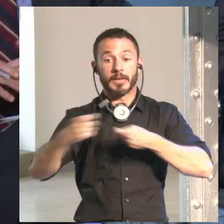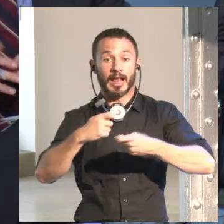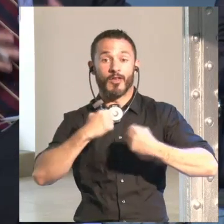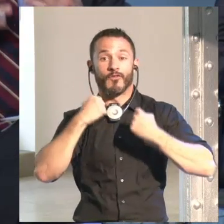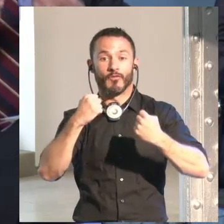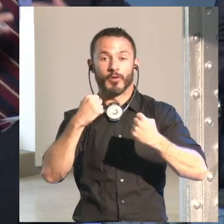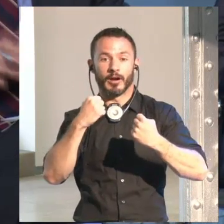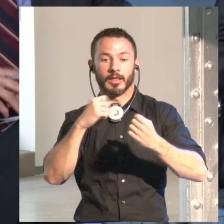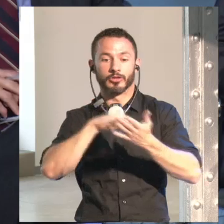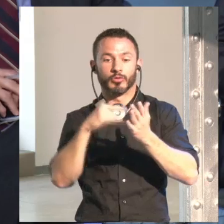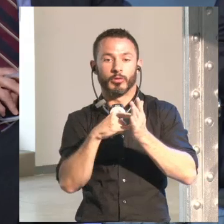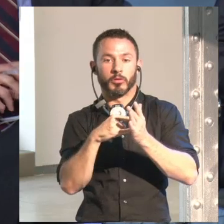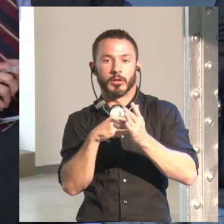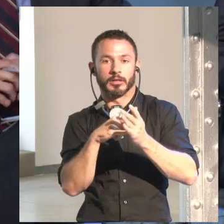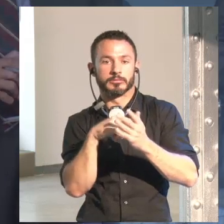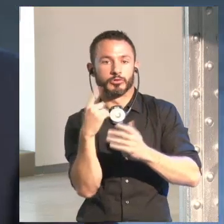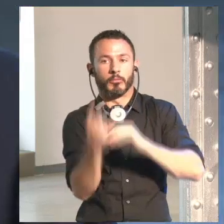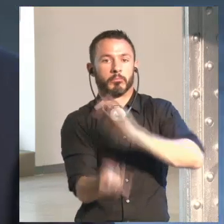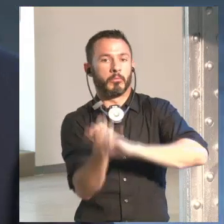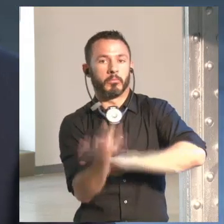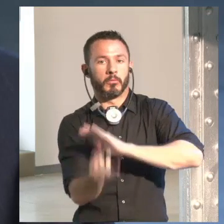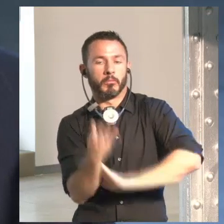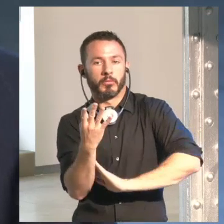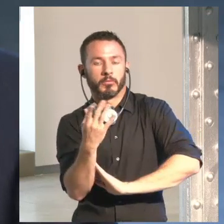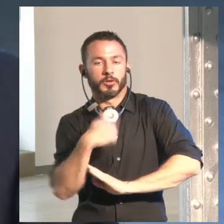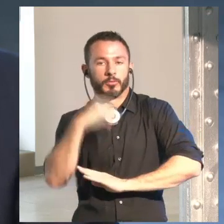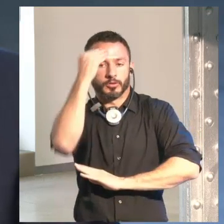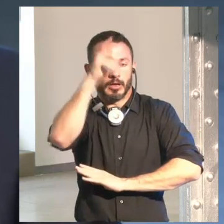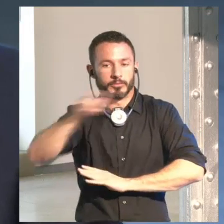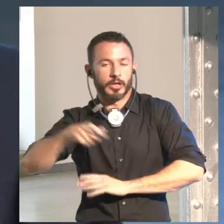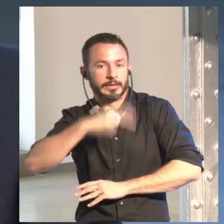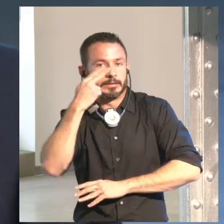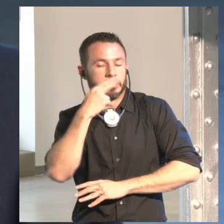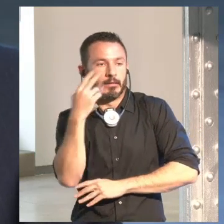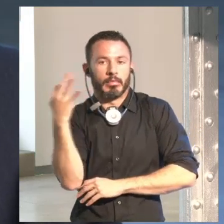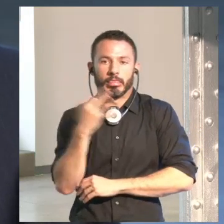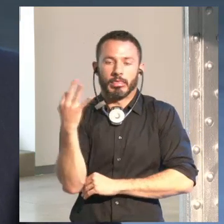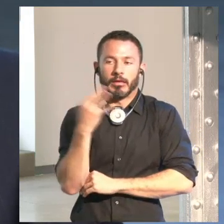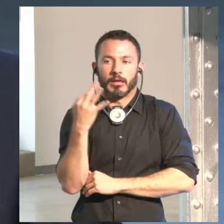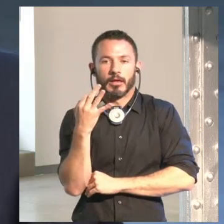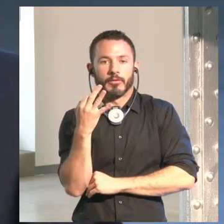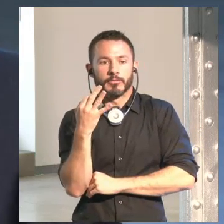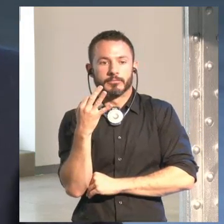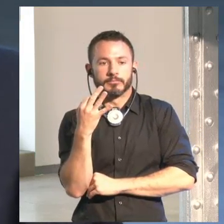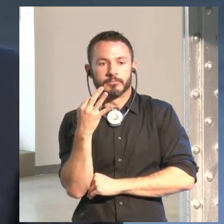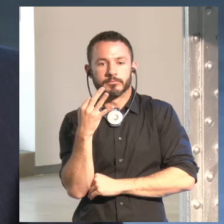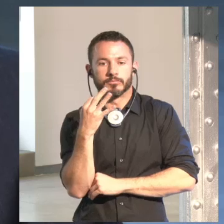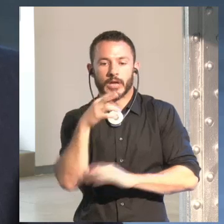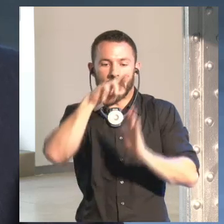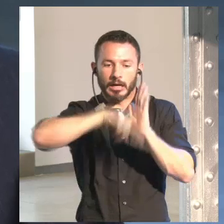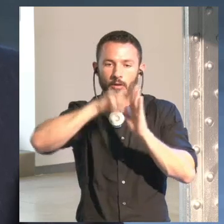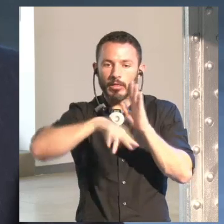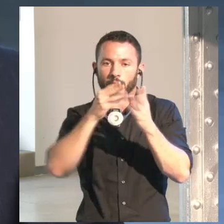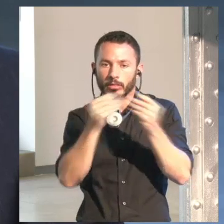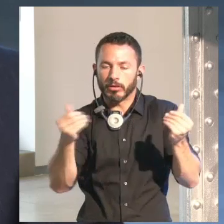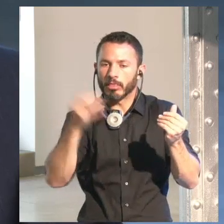vayan a empezar a crear soluciones por sí mismas. Yo creo que los incumbentes puedan ver una desregulación